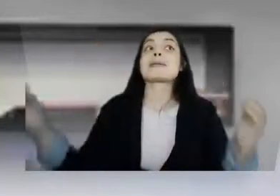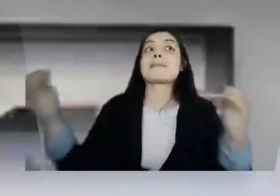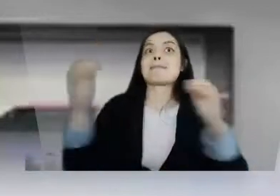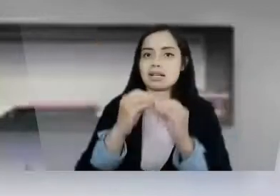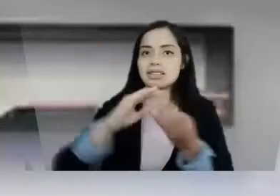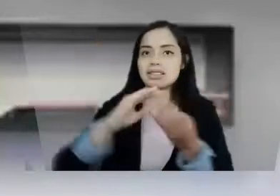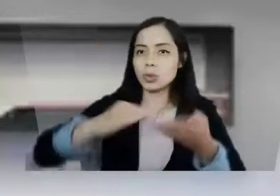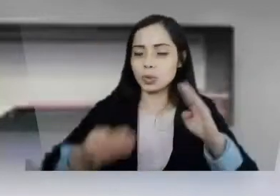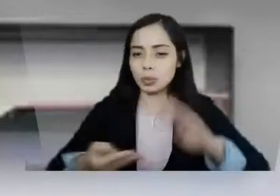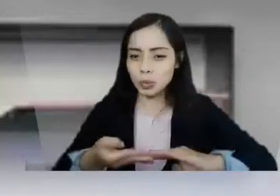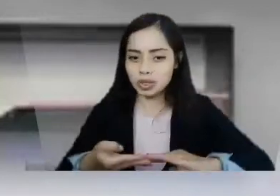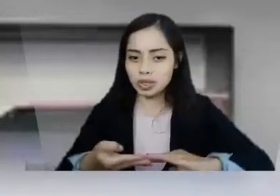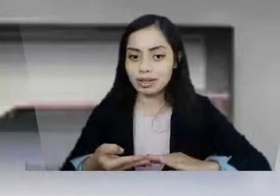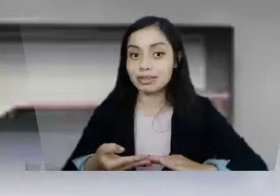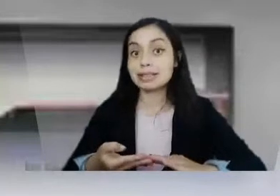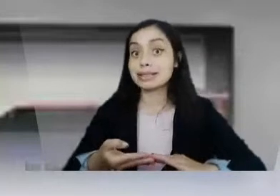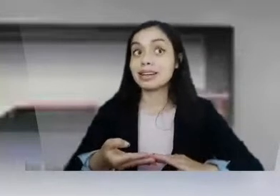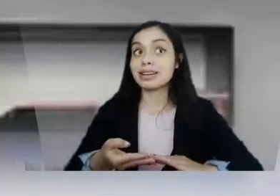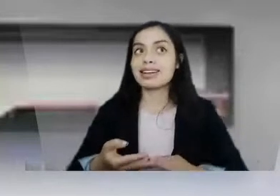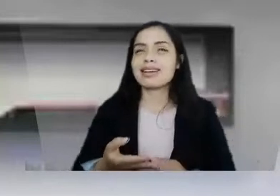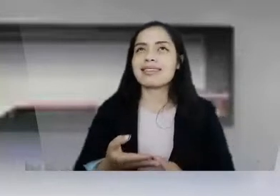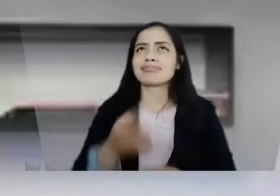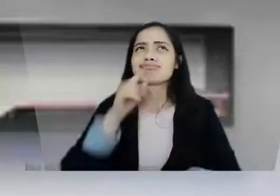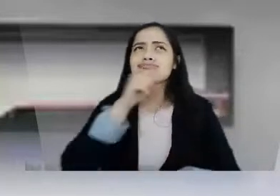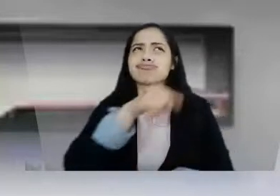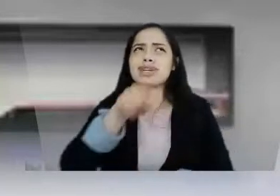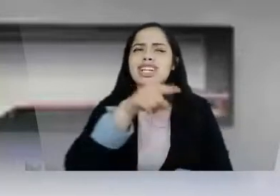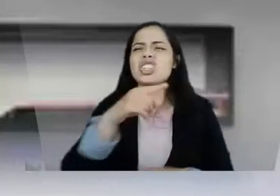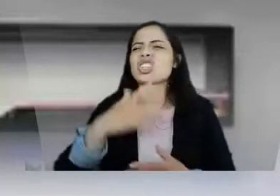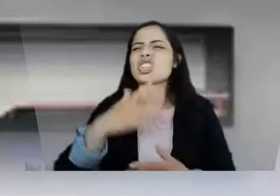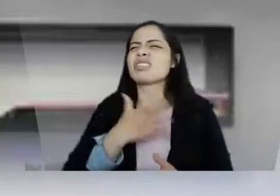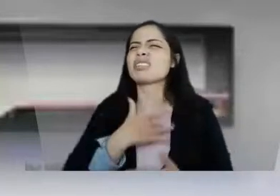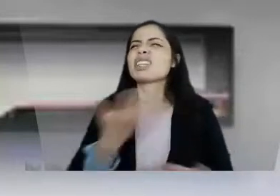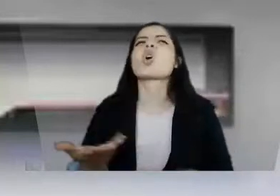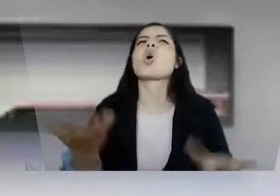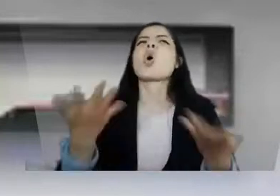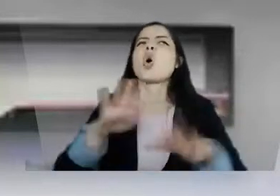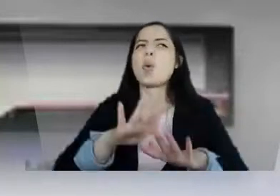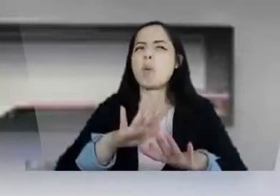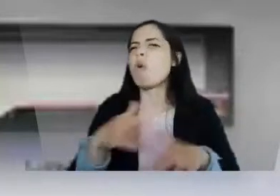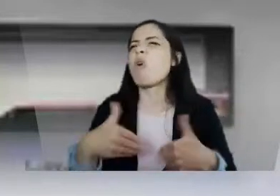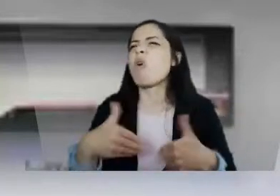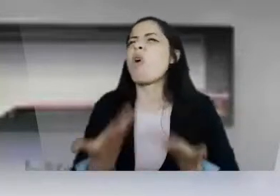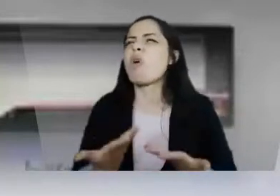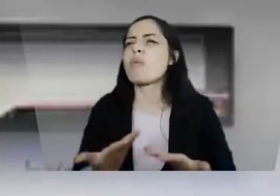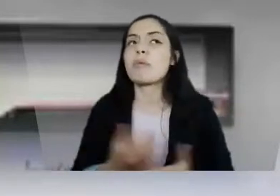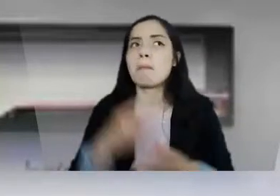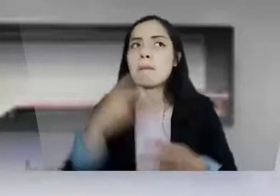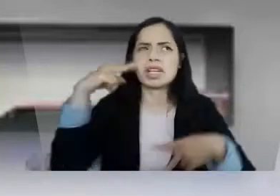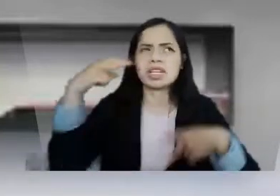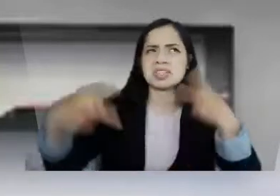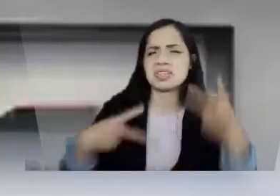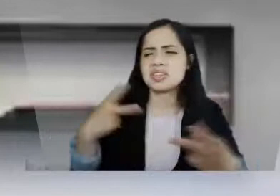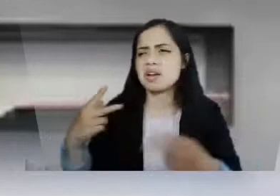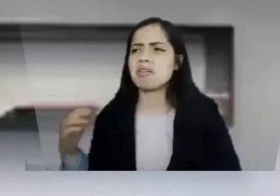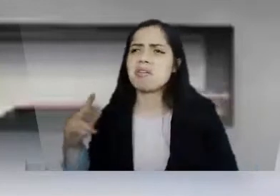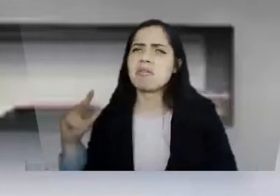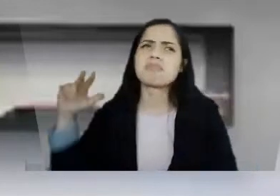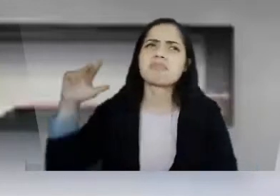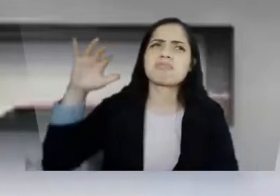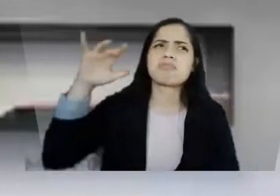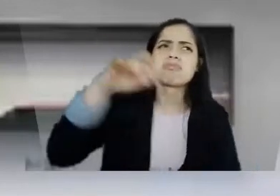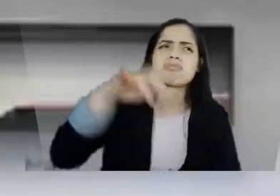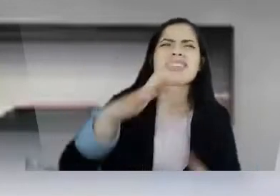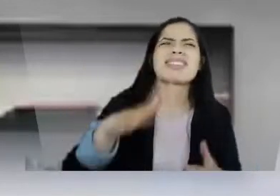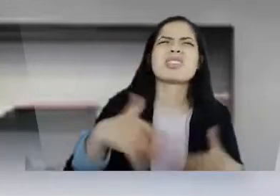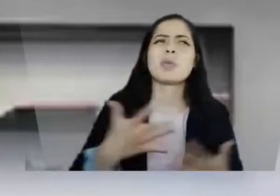del conocimiento. A quienes siguen la transmisión por los canales institucionales de YouTube y Facebook, los invitamos a participar